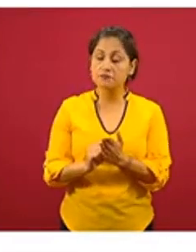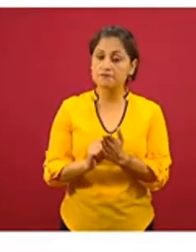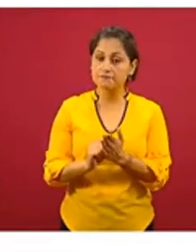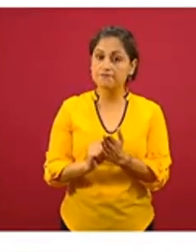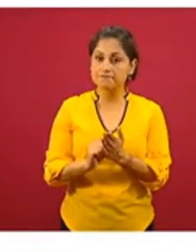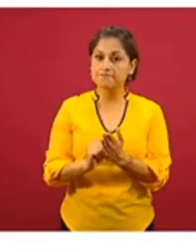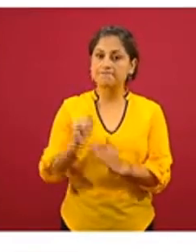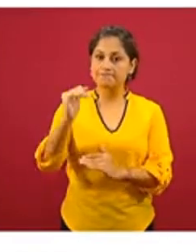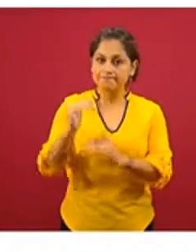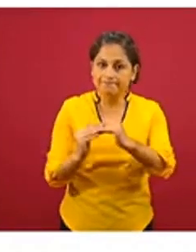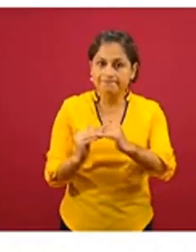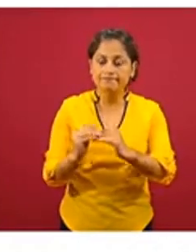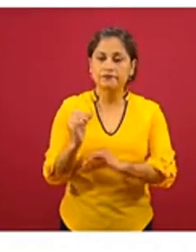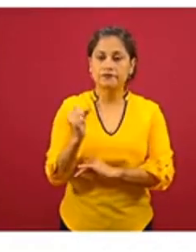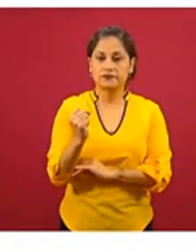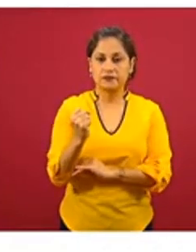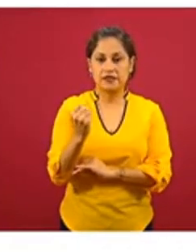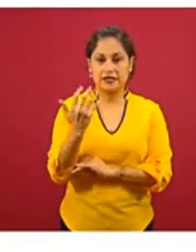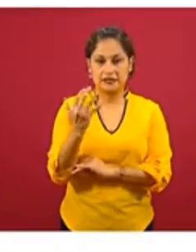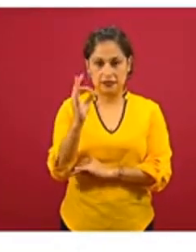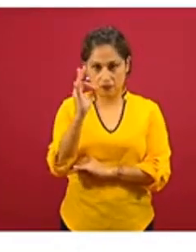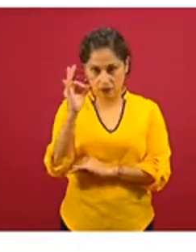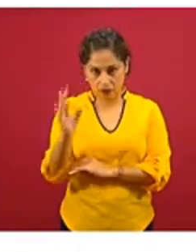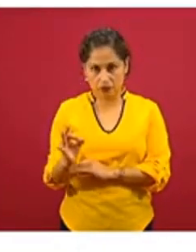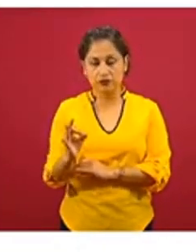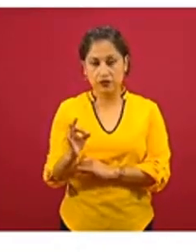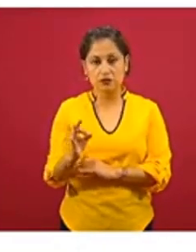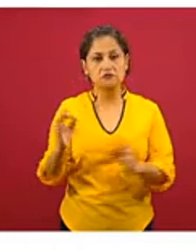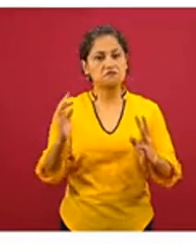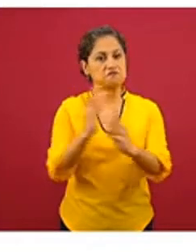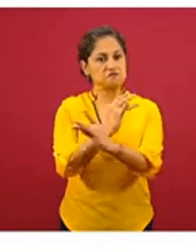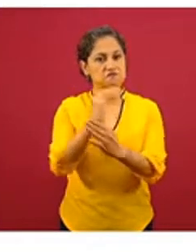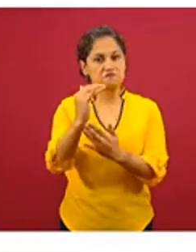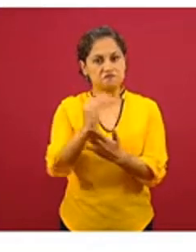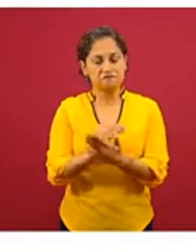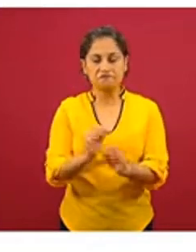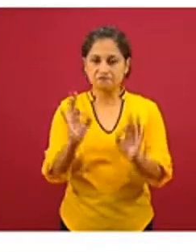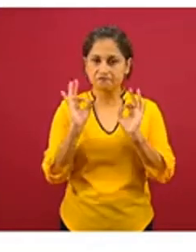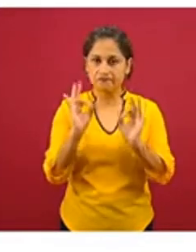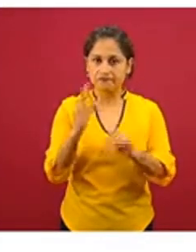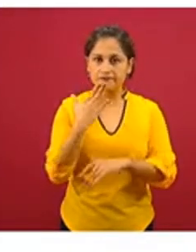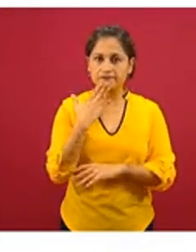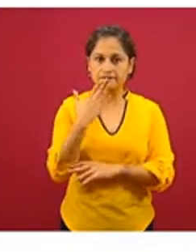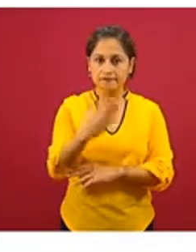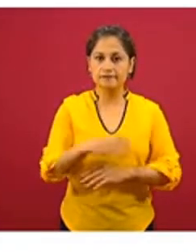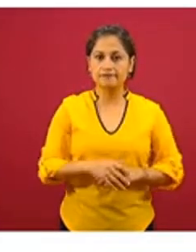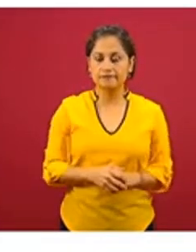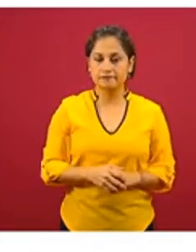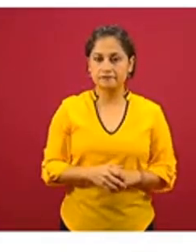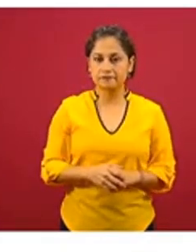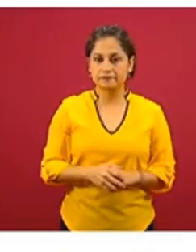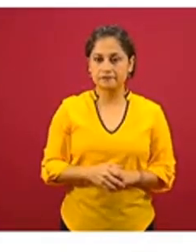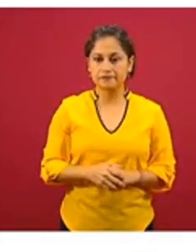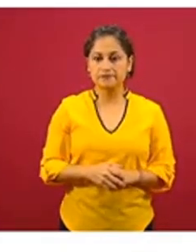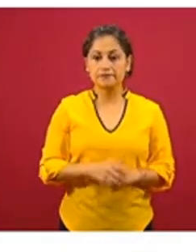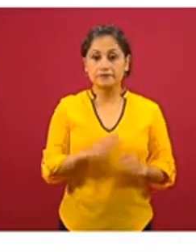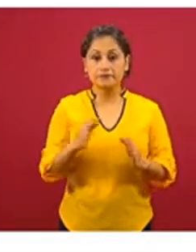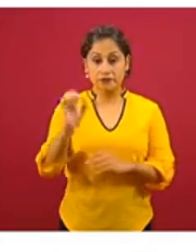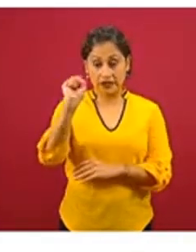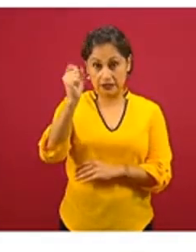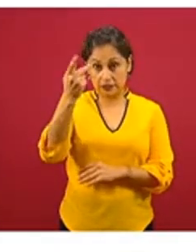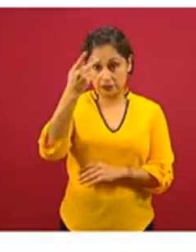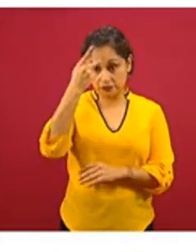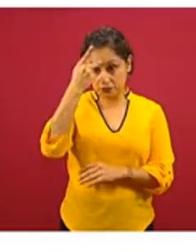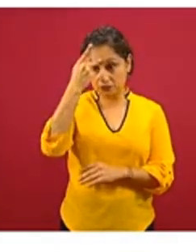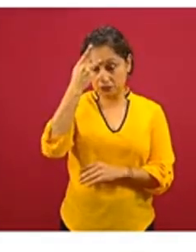la meta de al menos disminuir la movilidad del 65% en el estado de Quintana Roo. San Luis Potosí, muy